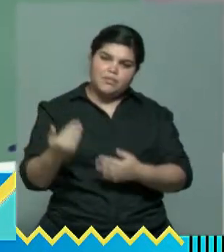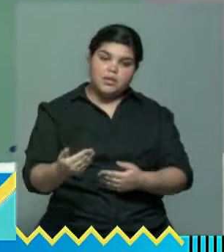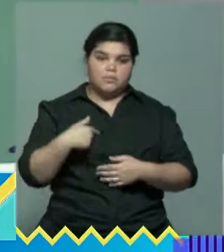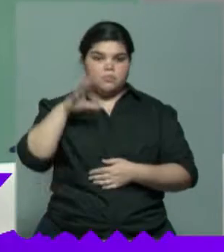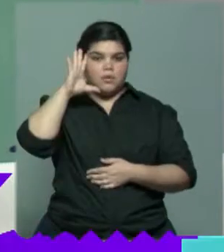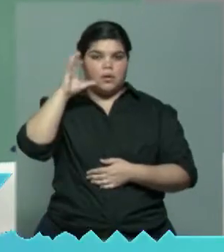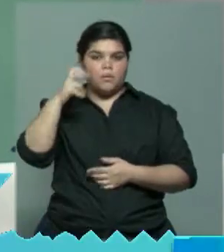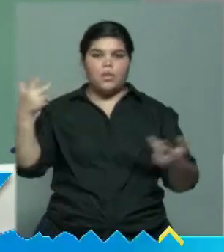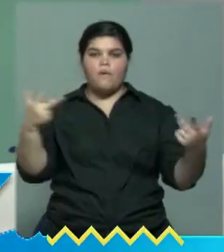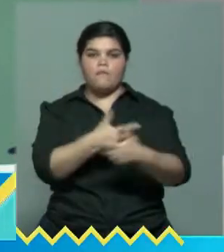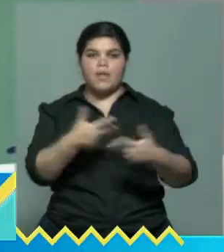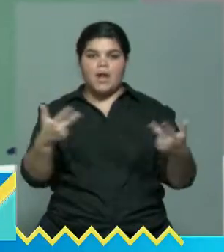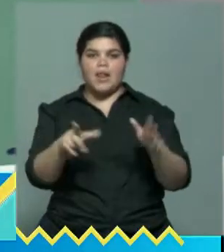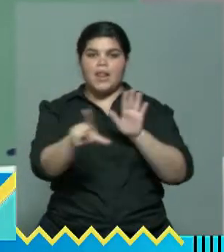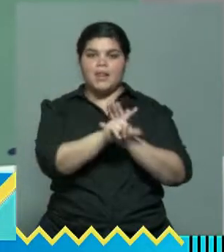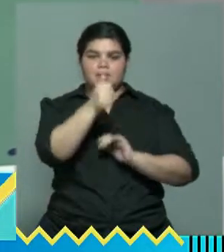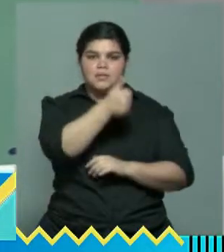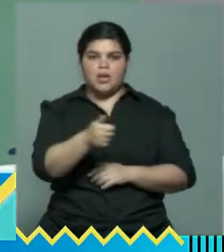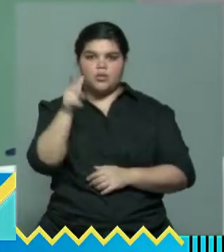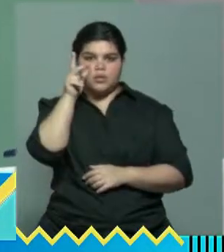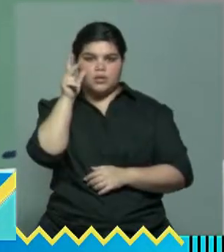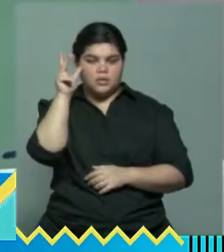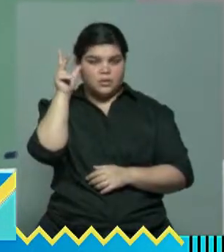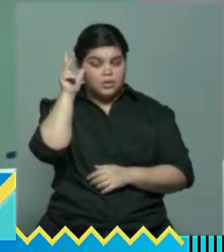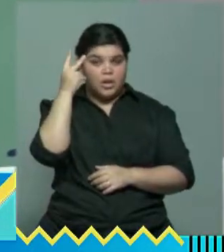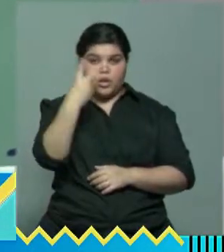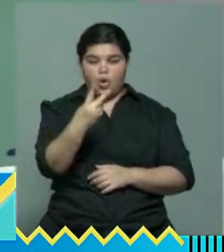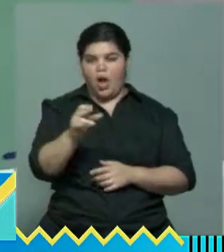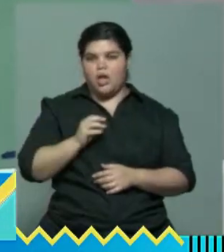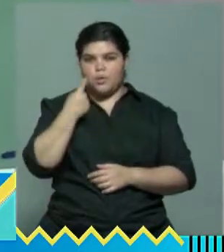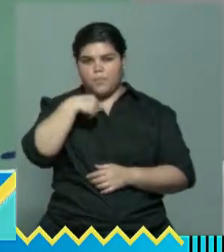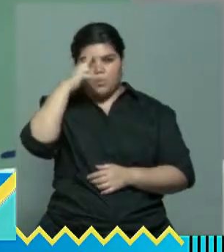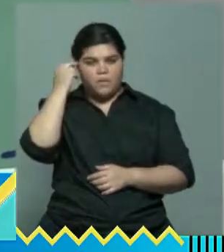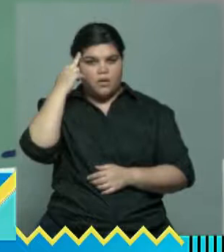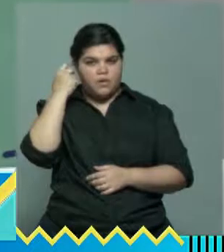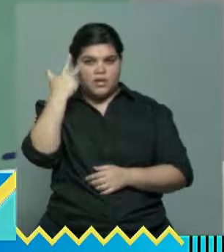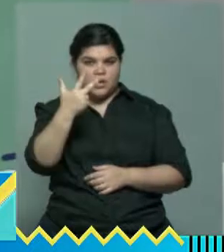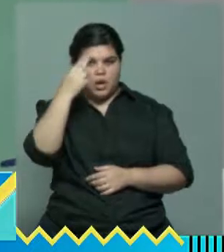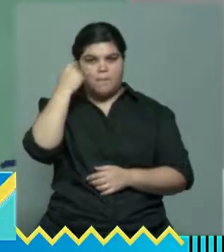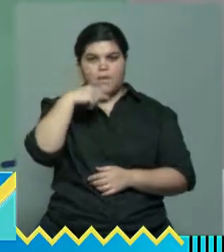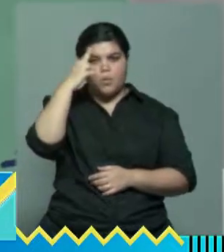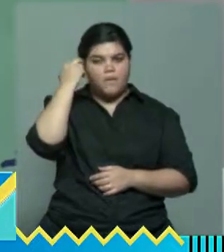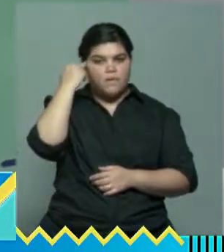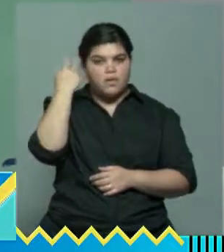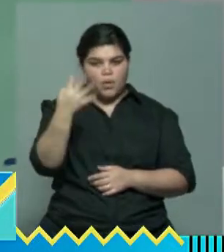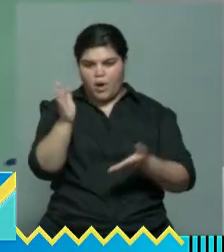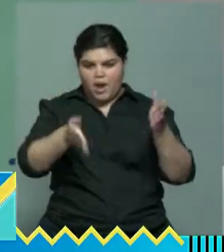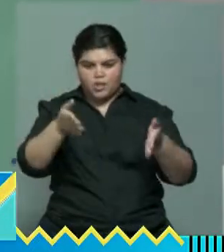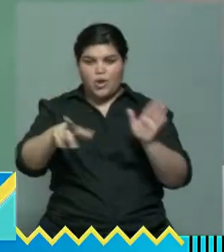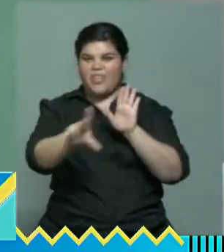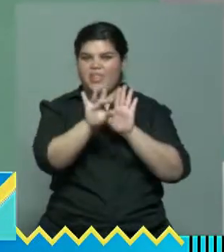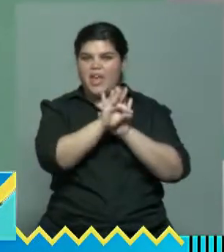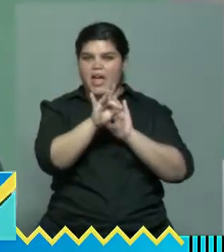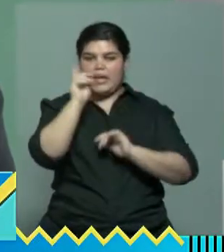vial cuando se implementa la ley 6082, ¿no? Ya en el año 93, 94 con el decreto. Y sí, también se veía con esa